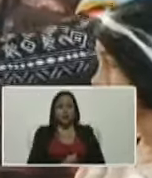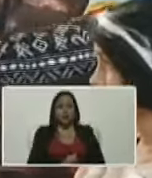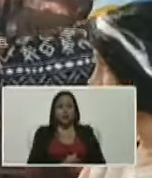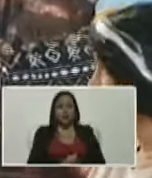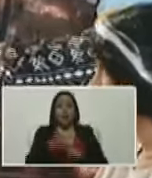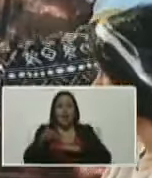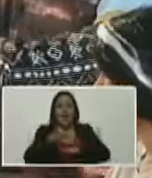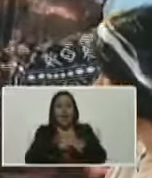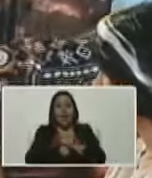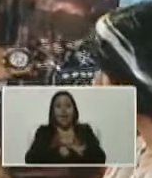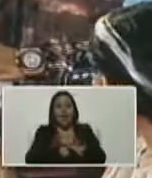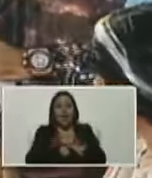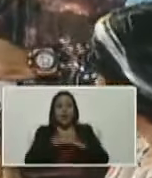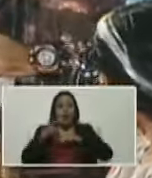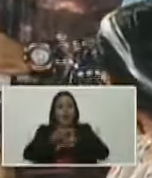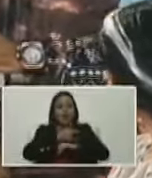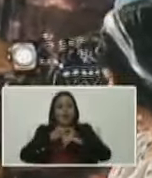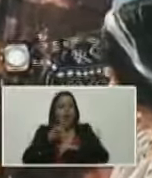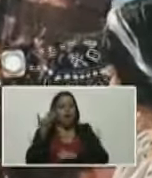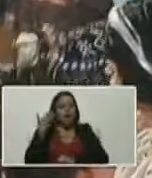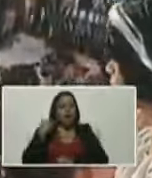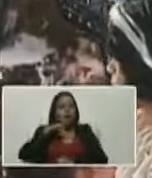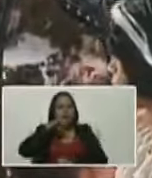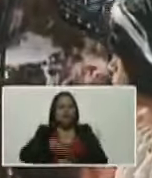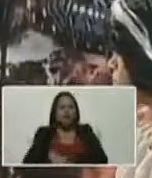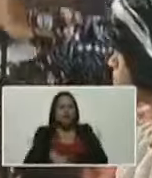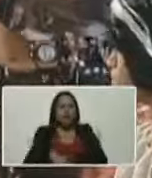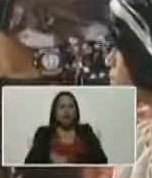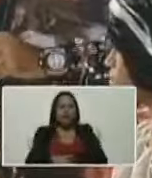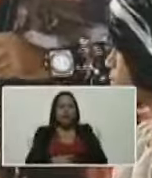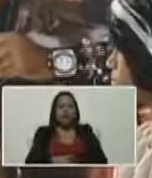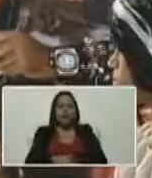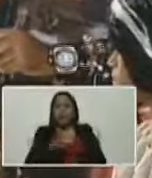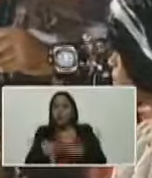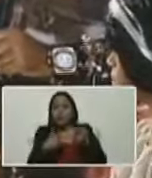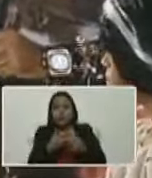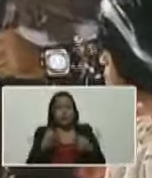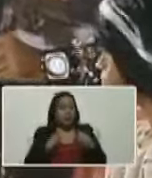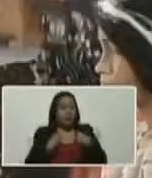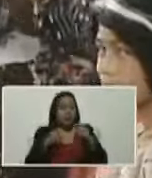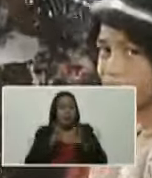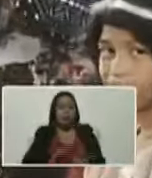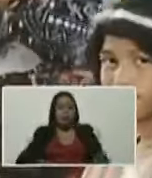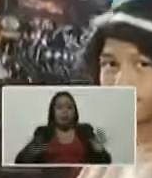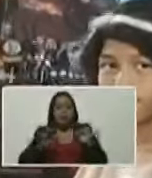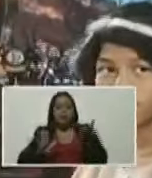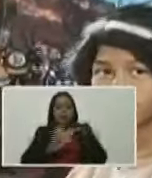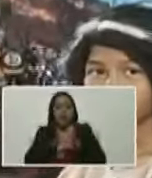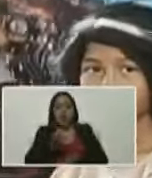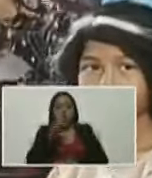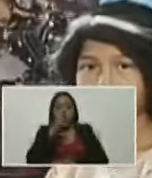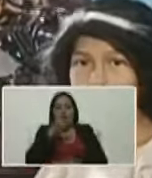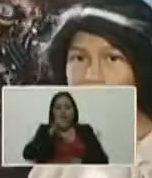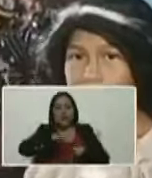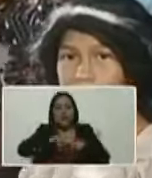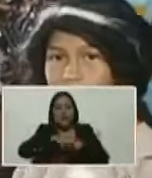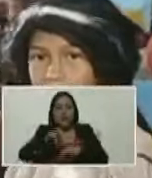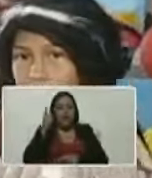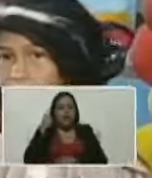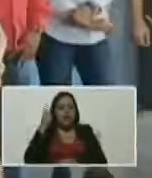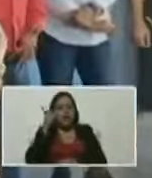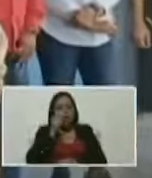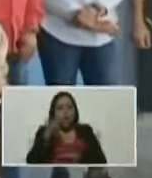antes, cuando gobernaron la oligarquía, jamás se preocuparon por la alimentación de los niños,